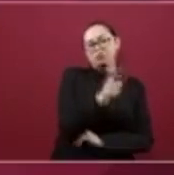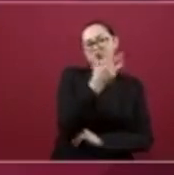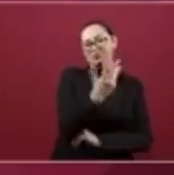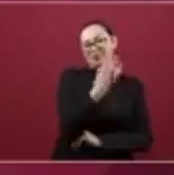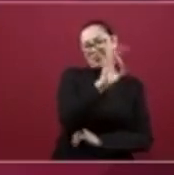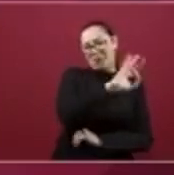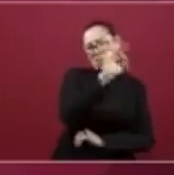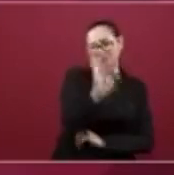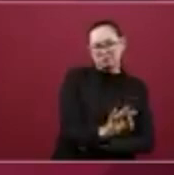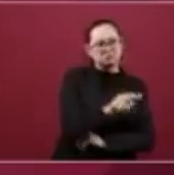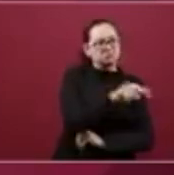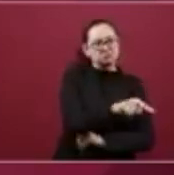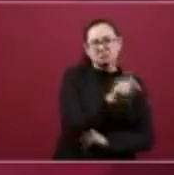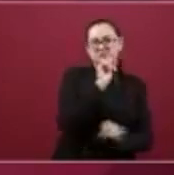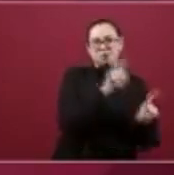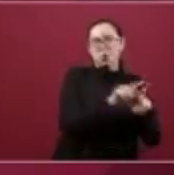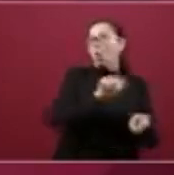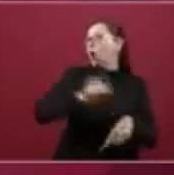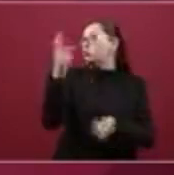99.5%.